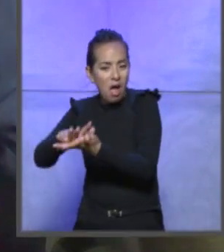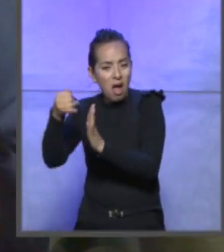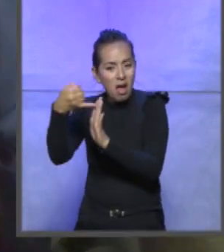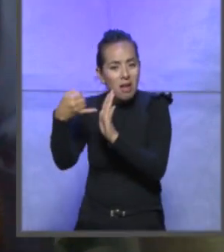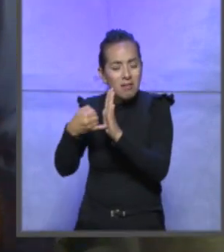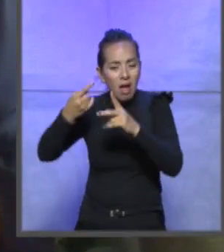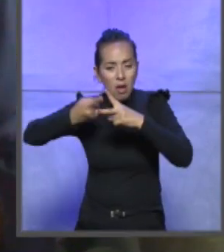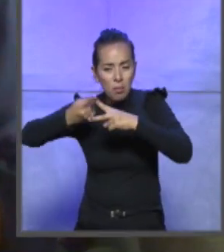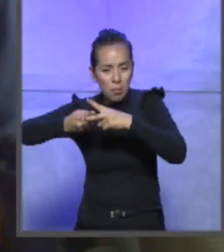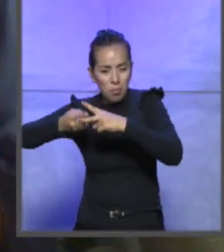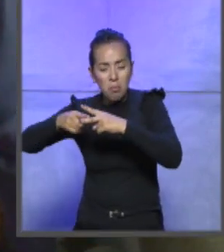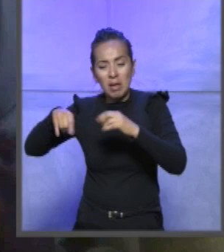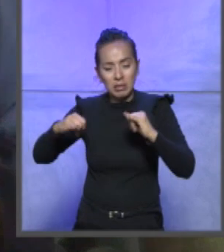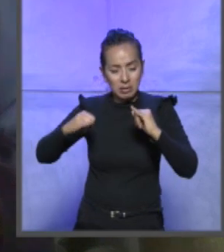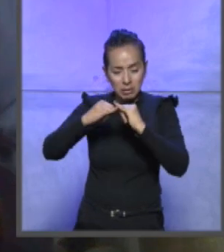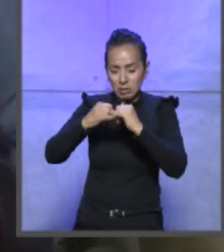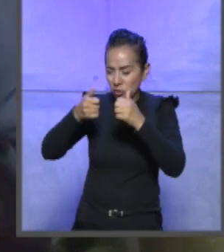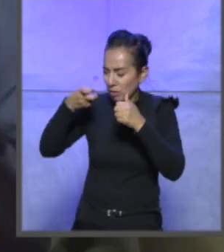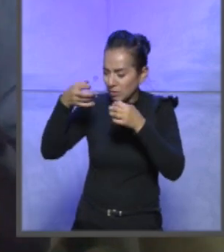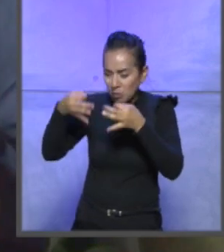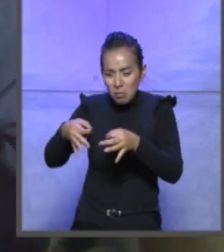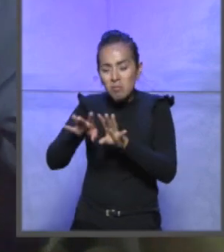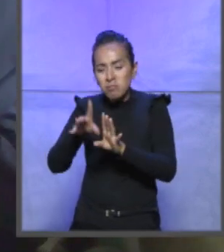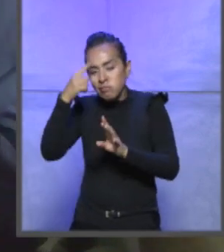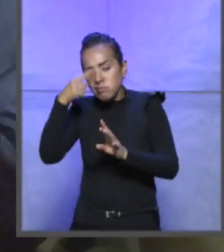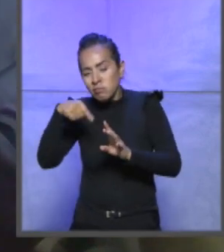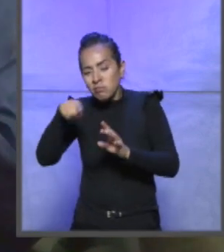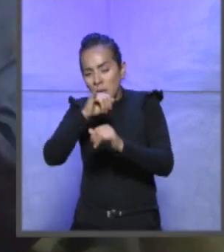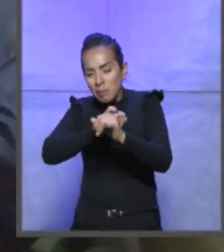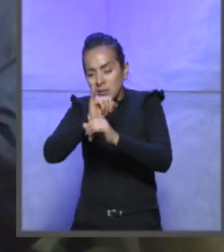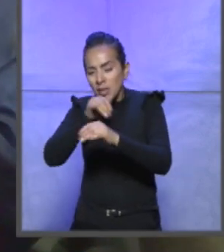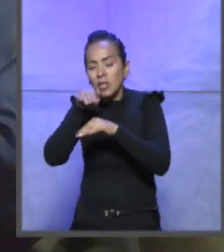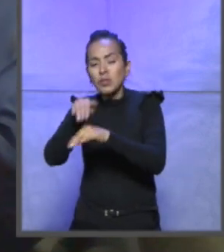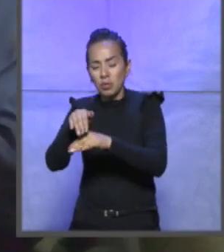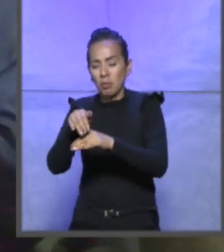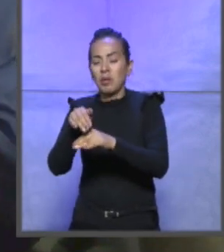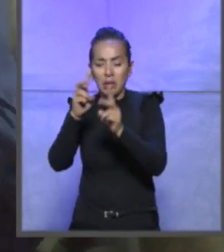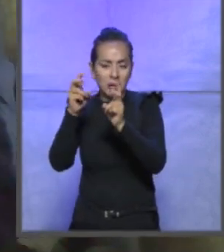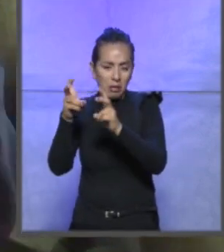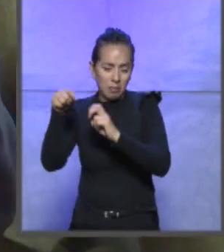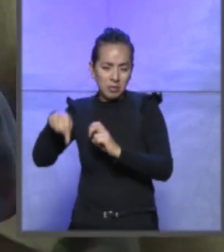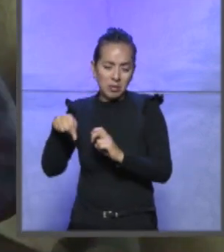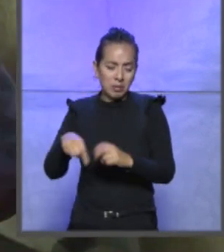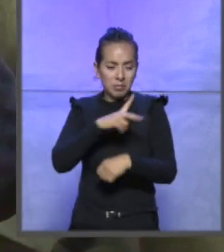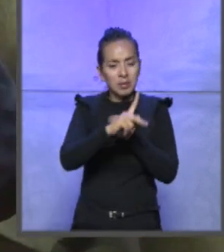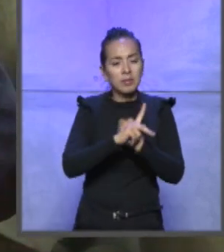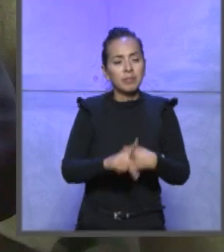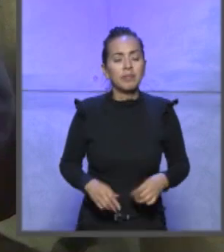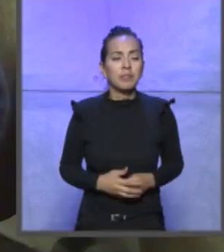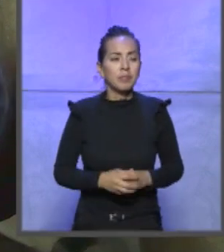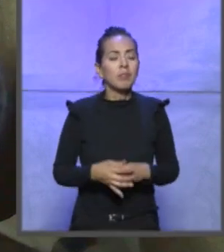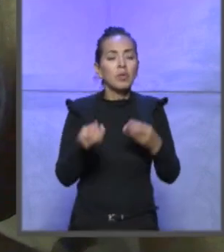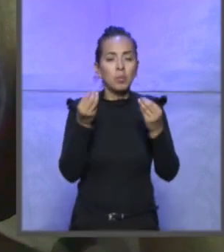las estadísticas de las instituciones que se dedican a medir estos comportamientos en nuestro país.